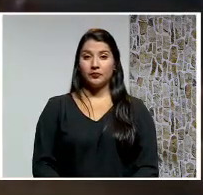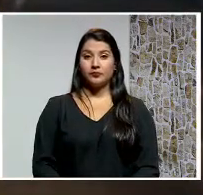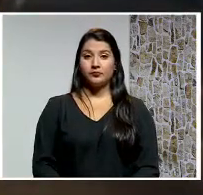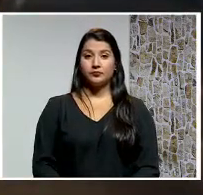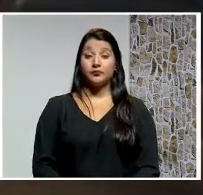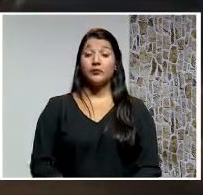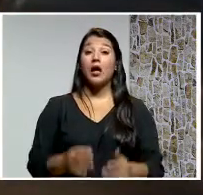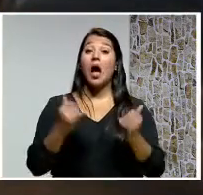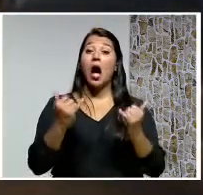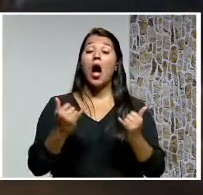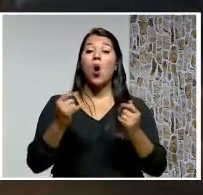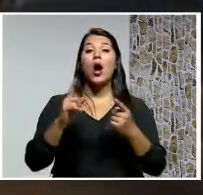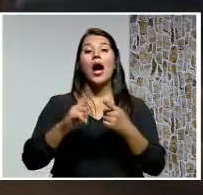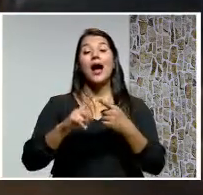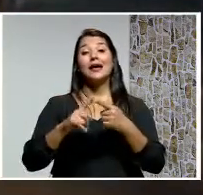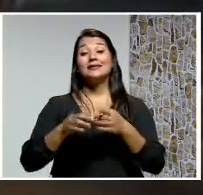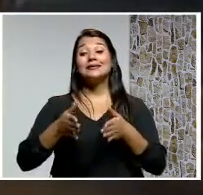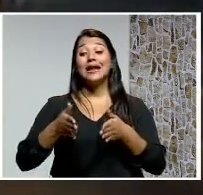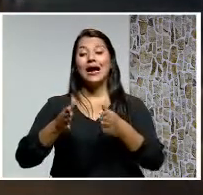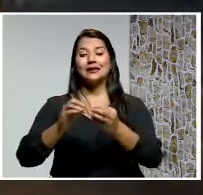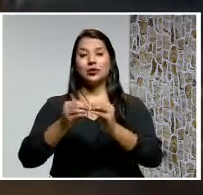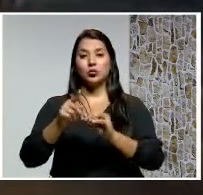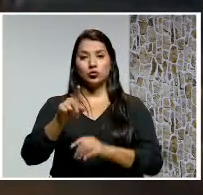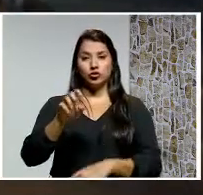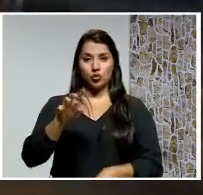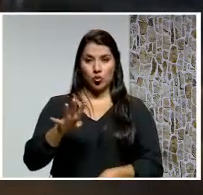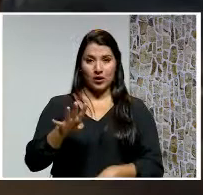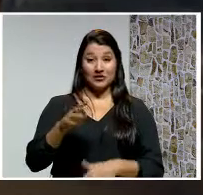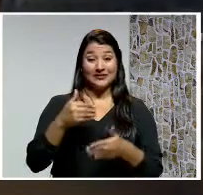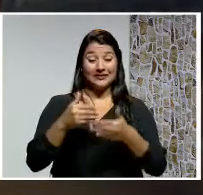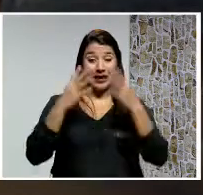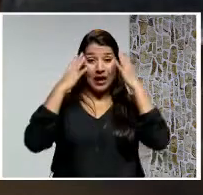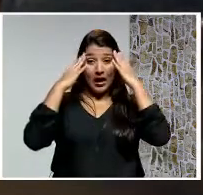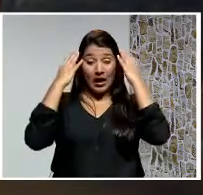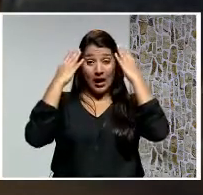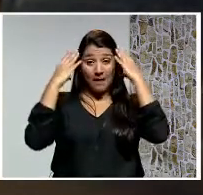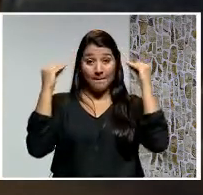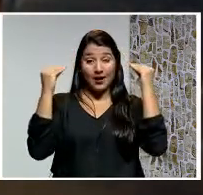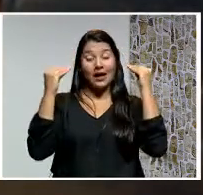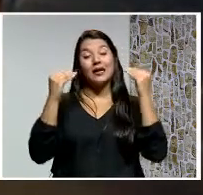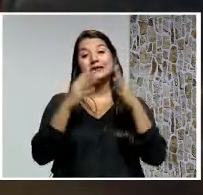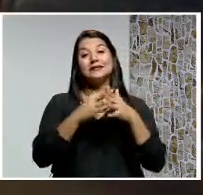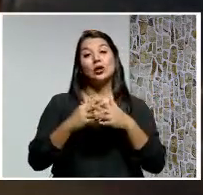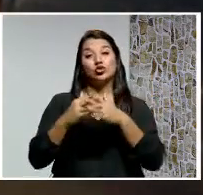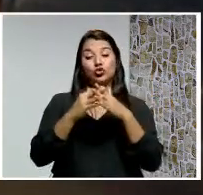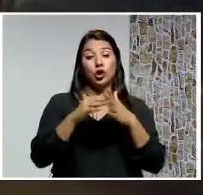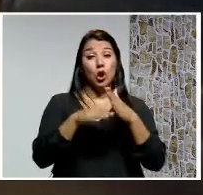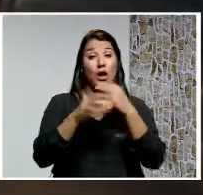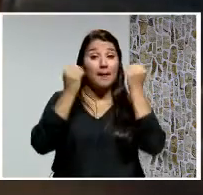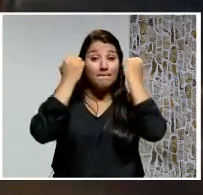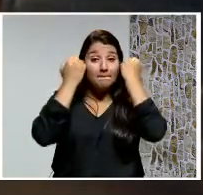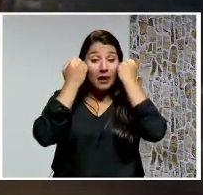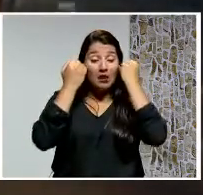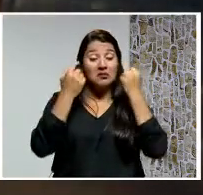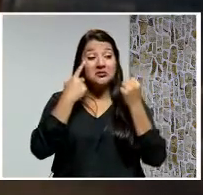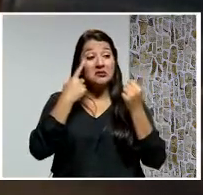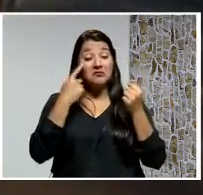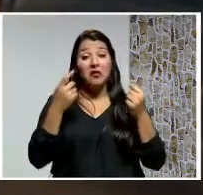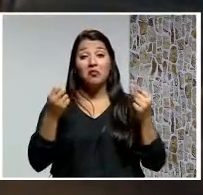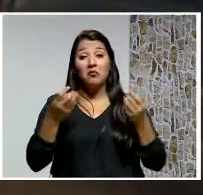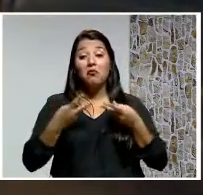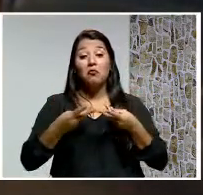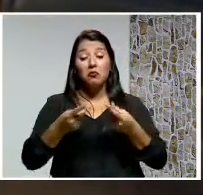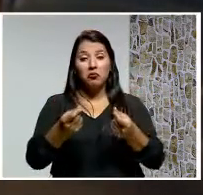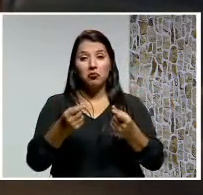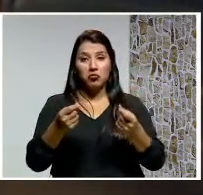Nos movemos hasta la ruta 104 por la Embajada de Estados Unidos en Pavas. El tránsito se ve fluido, la